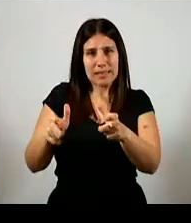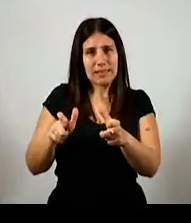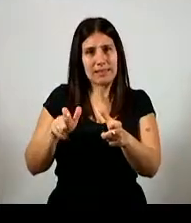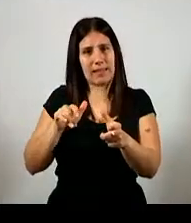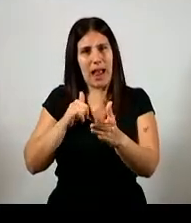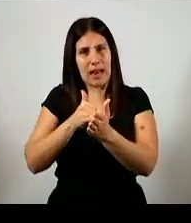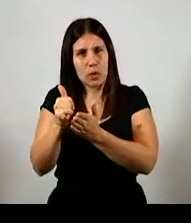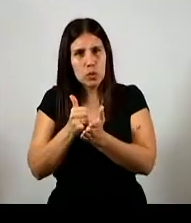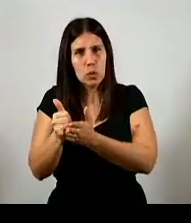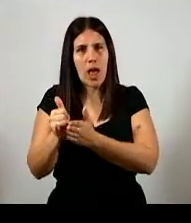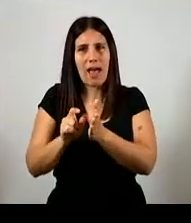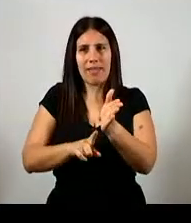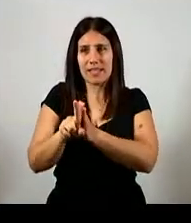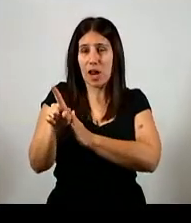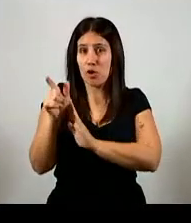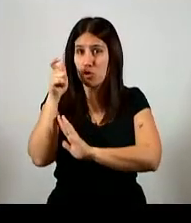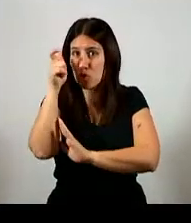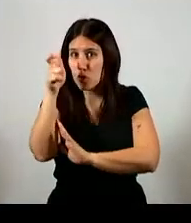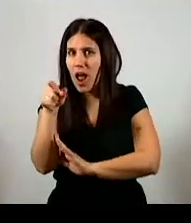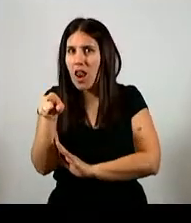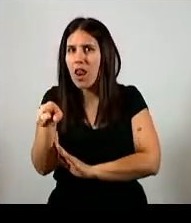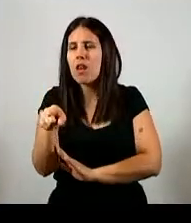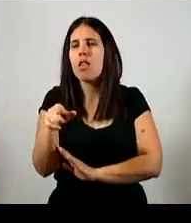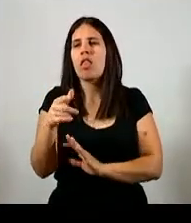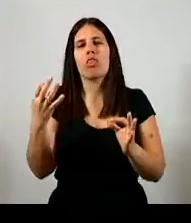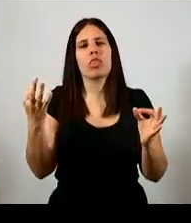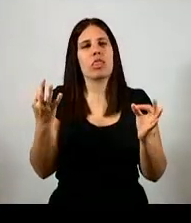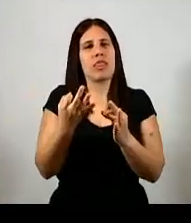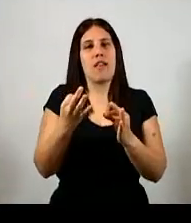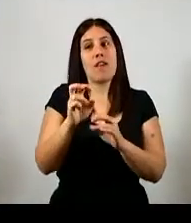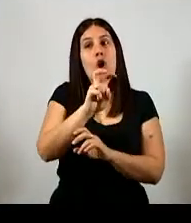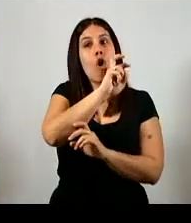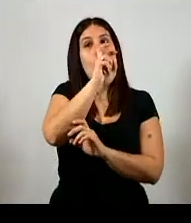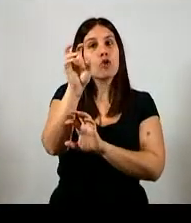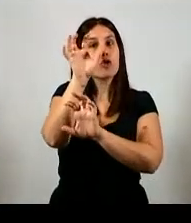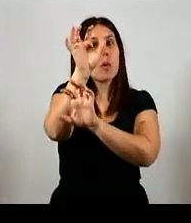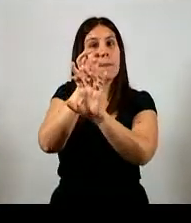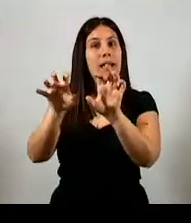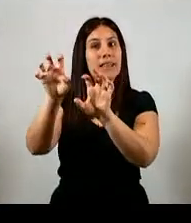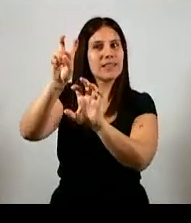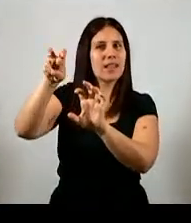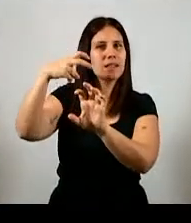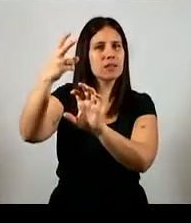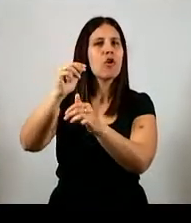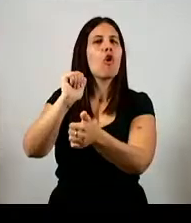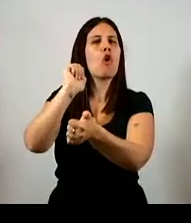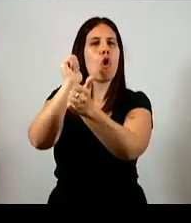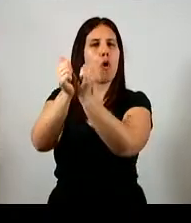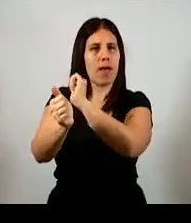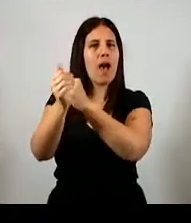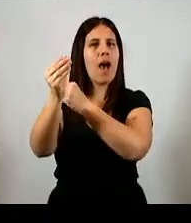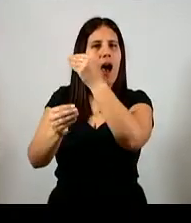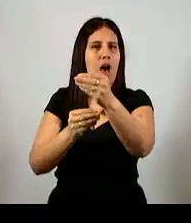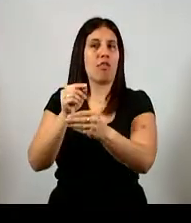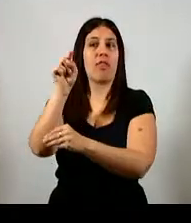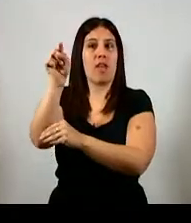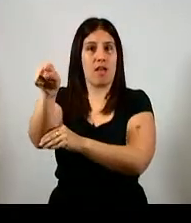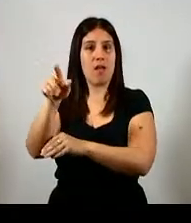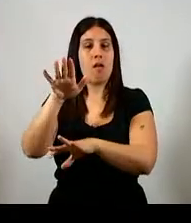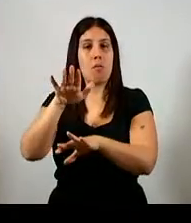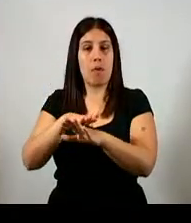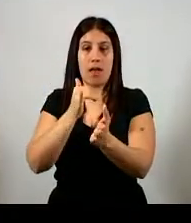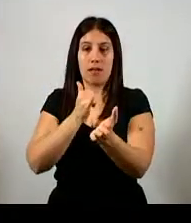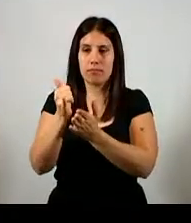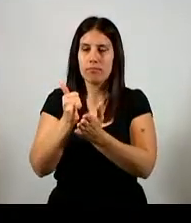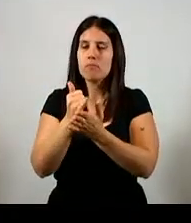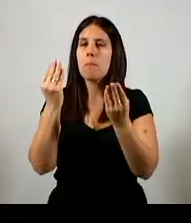rural que puede y debe ser aplicada en países terceros y así contribuir al mayor rendimiento de los